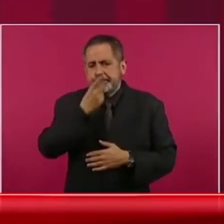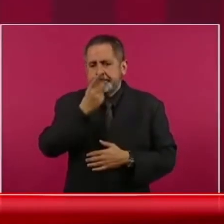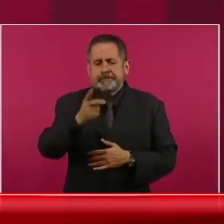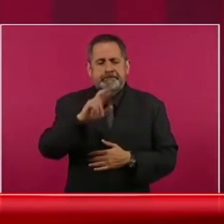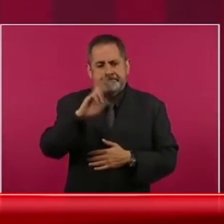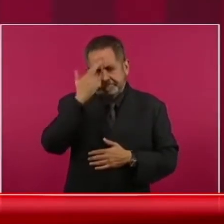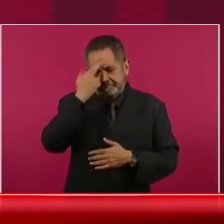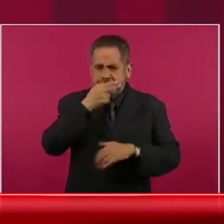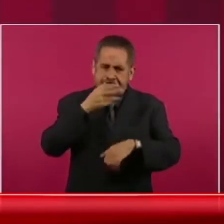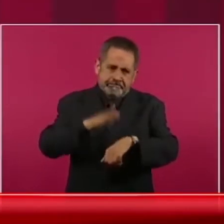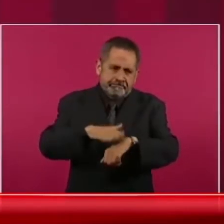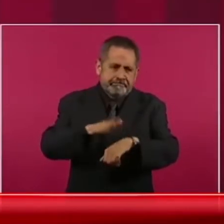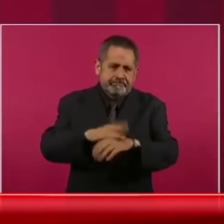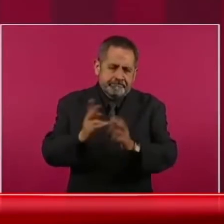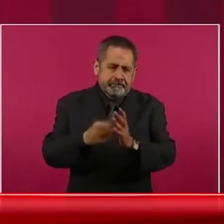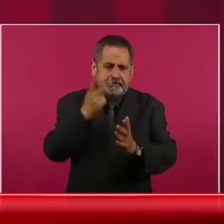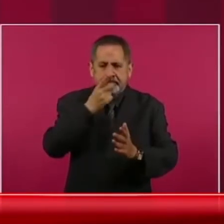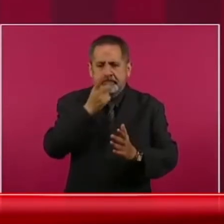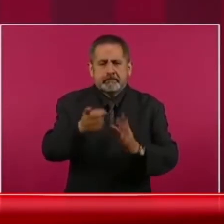recordarlo,